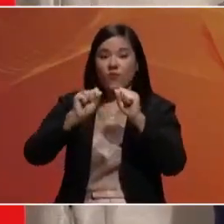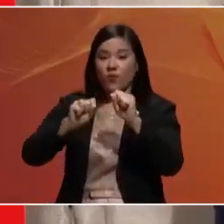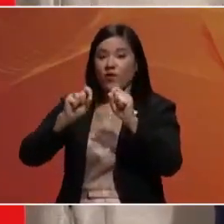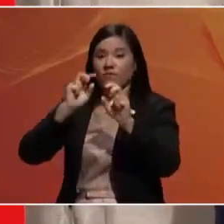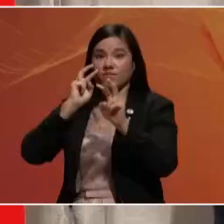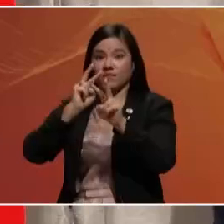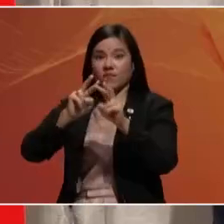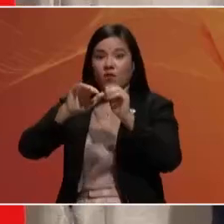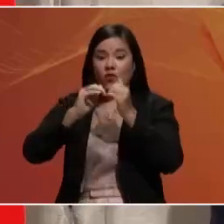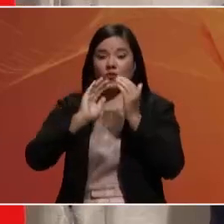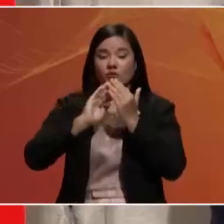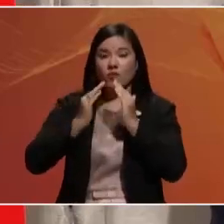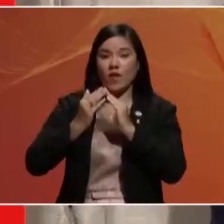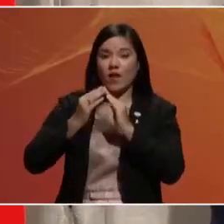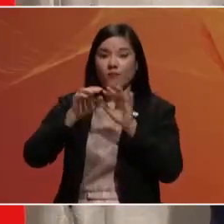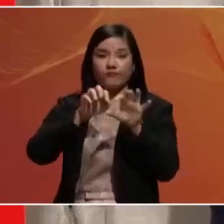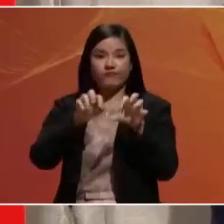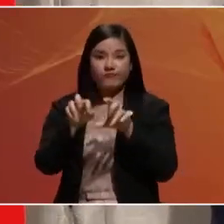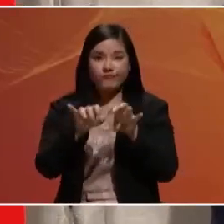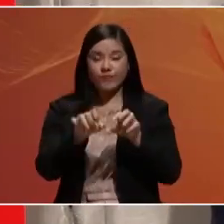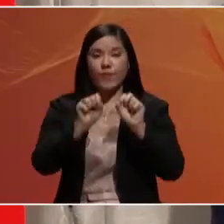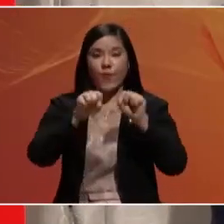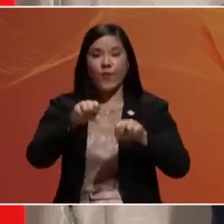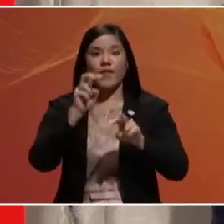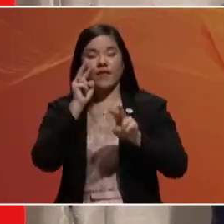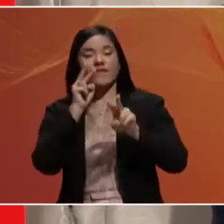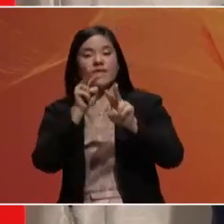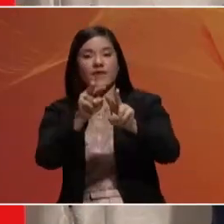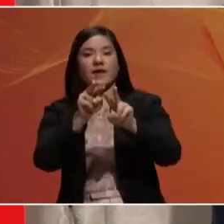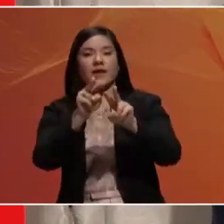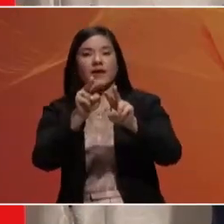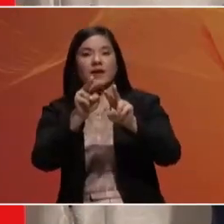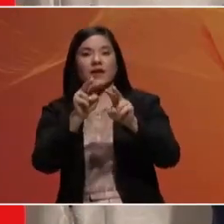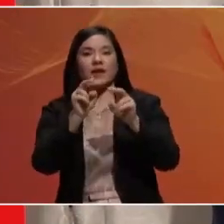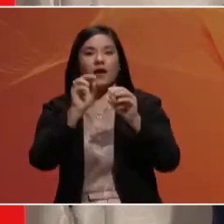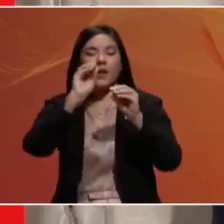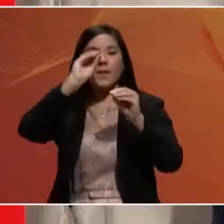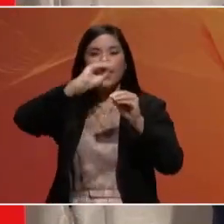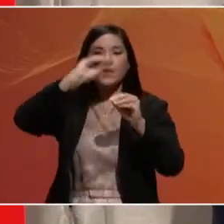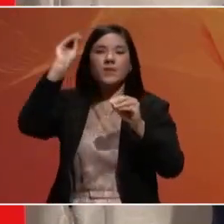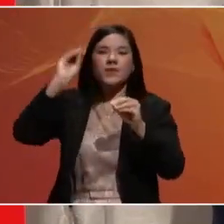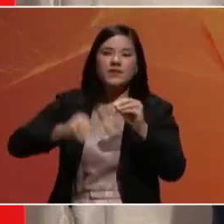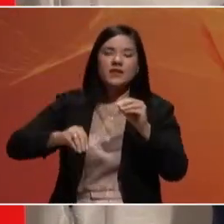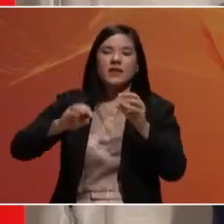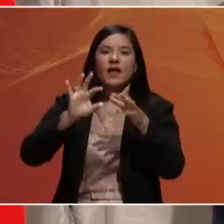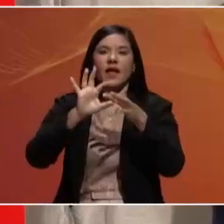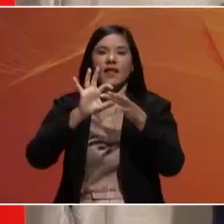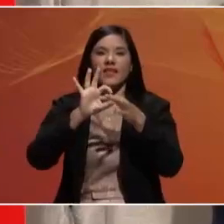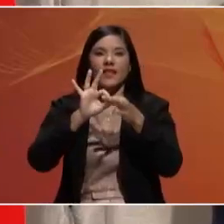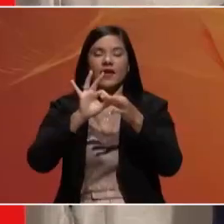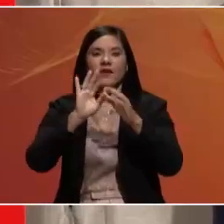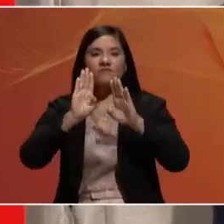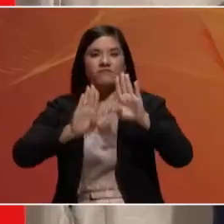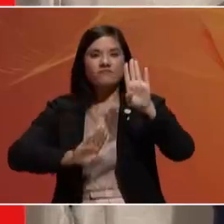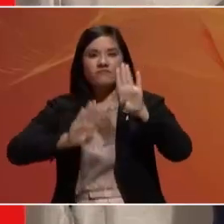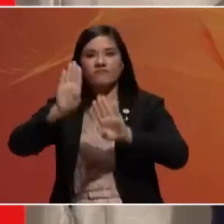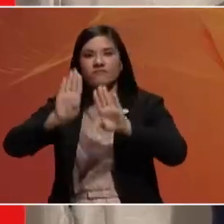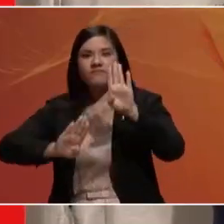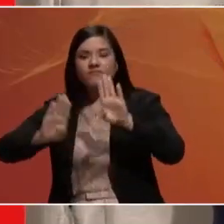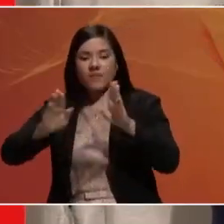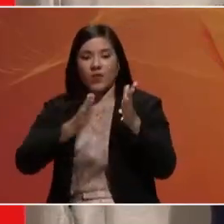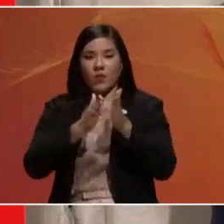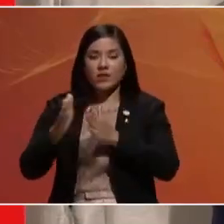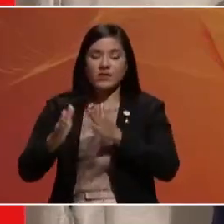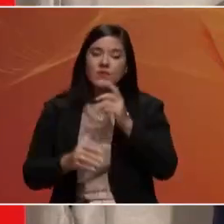como ciudadano y puede ver el puntaje o el funcionamiento en los temas de función pública de una